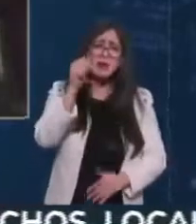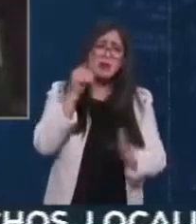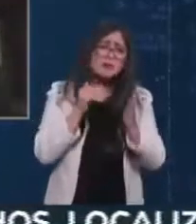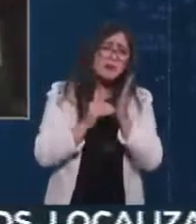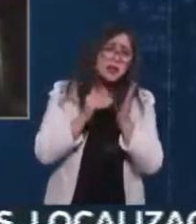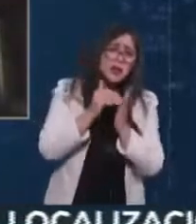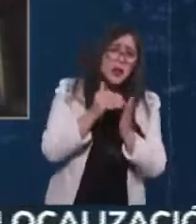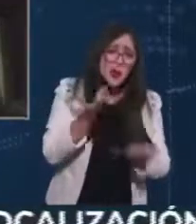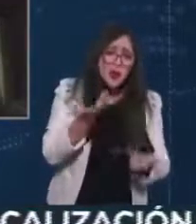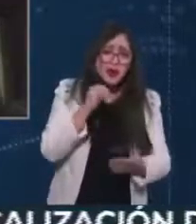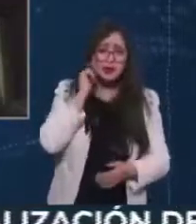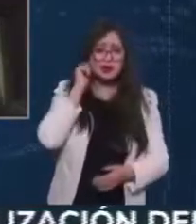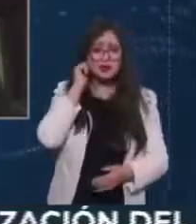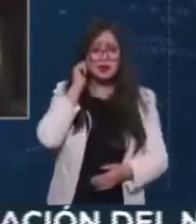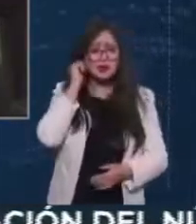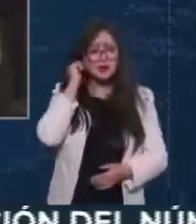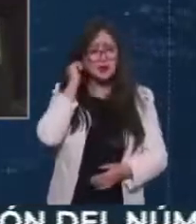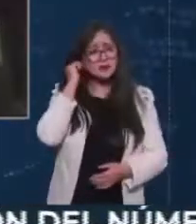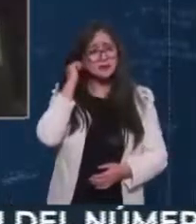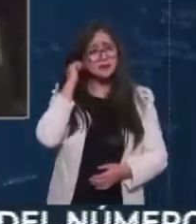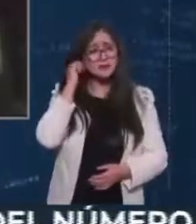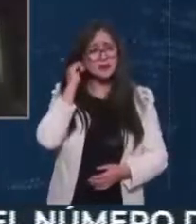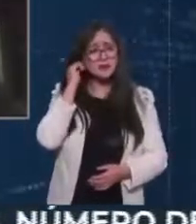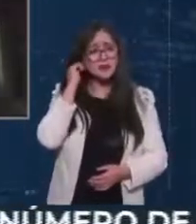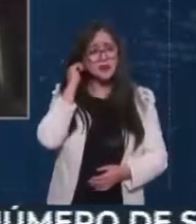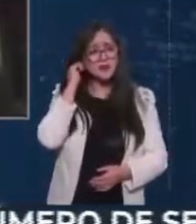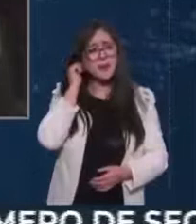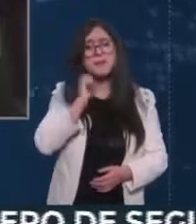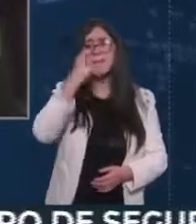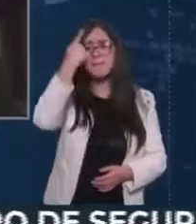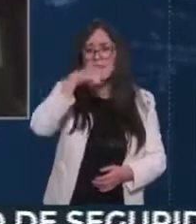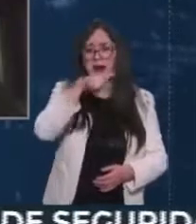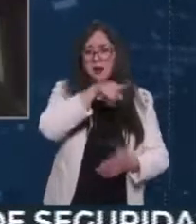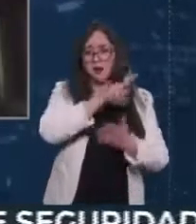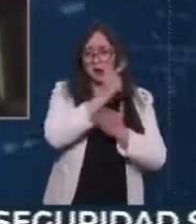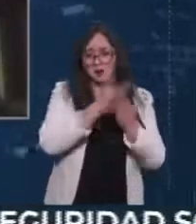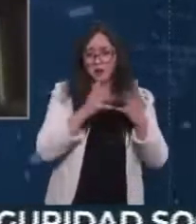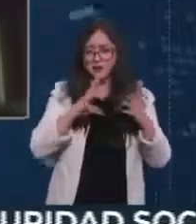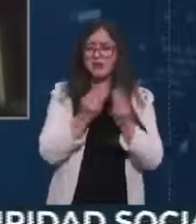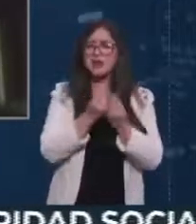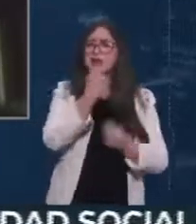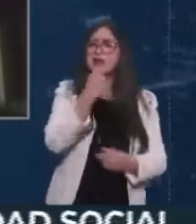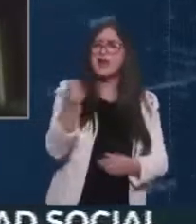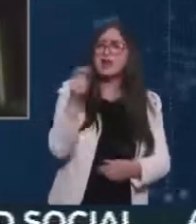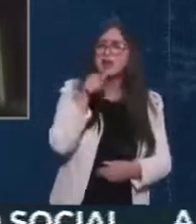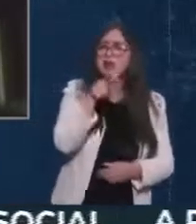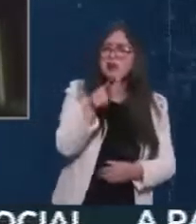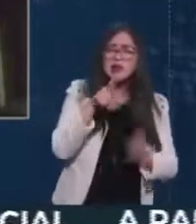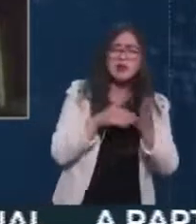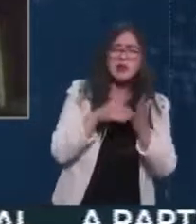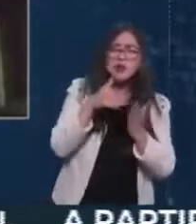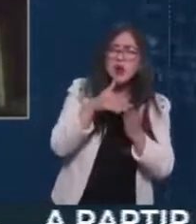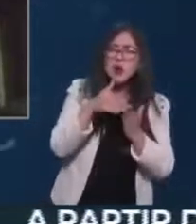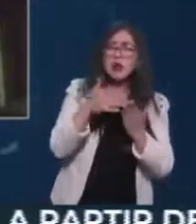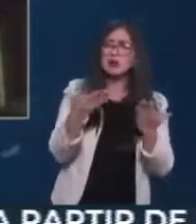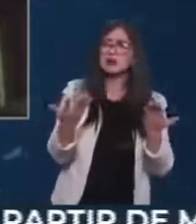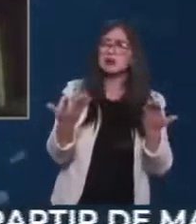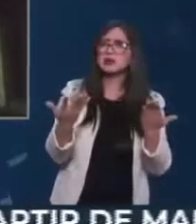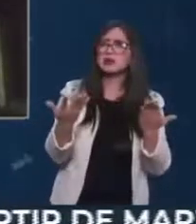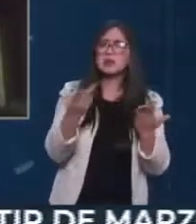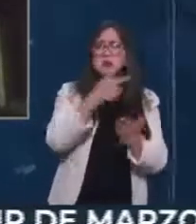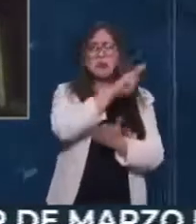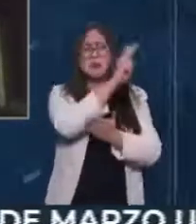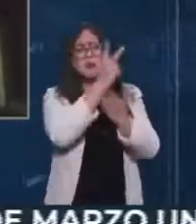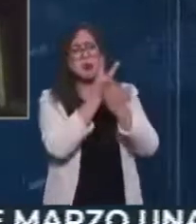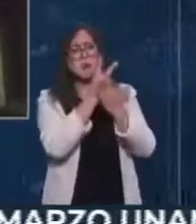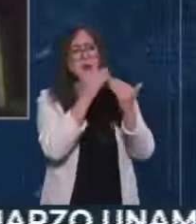pesos de ese programa. Entonces, si estamos observando 117 millones de un programa de 30,000, pues eso no es ni